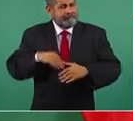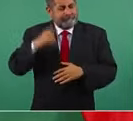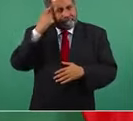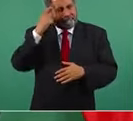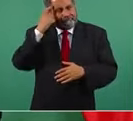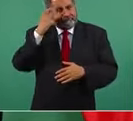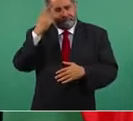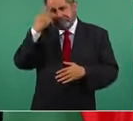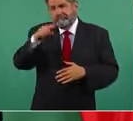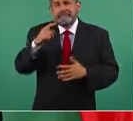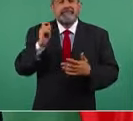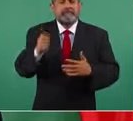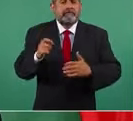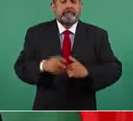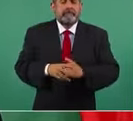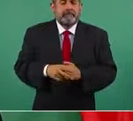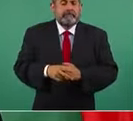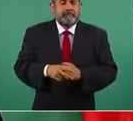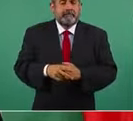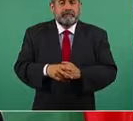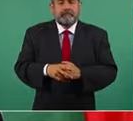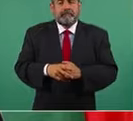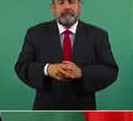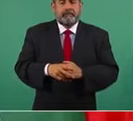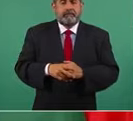a quienes